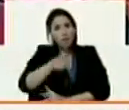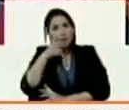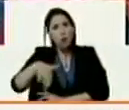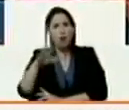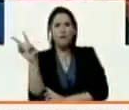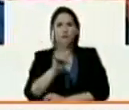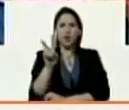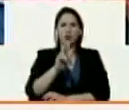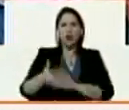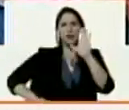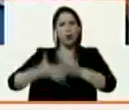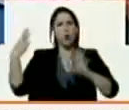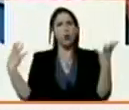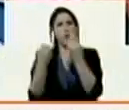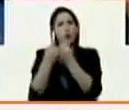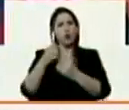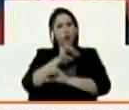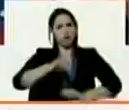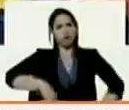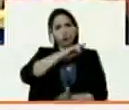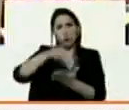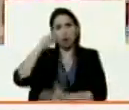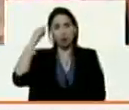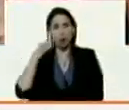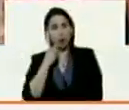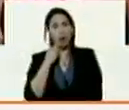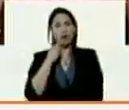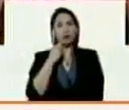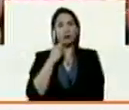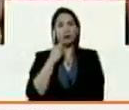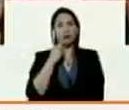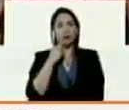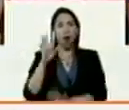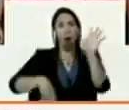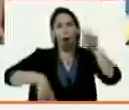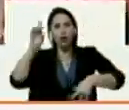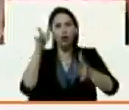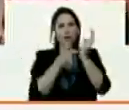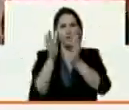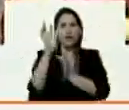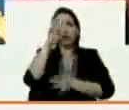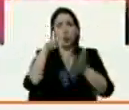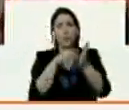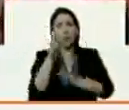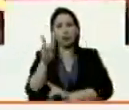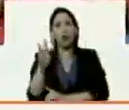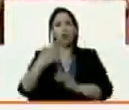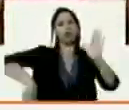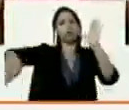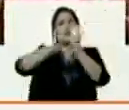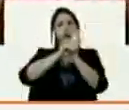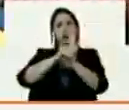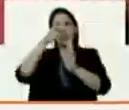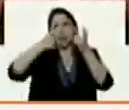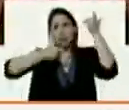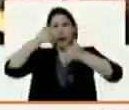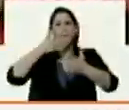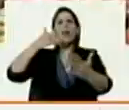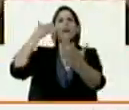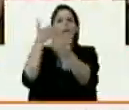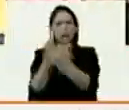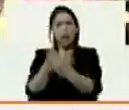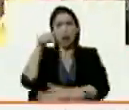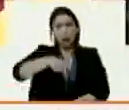Venezuela salió junto a su Fuerza Armada el 11 de abril del año 2002 a exigir que devolvieran a Chávez. Aquí